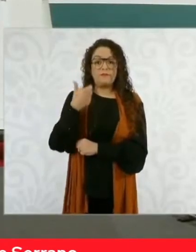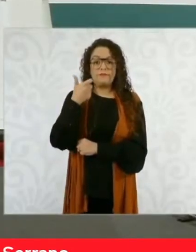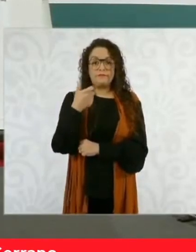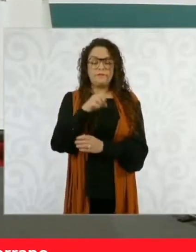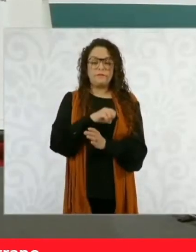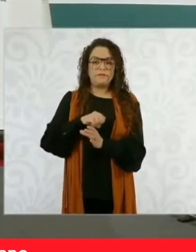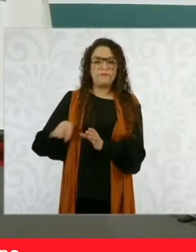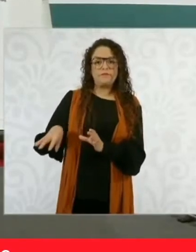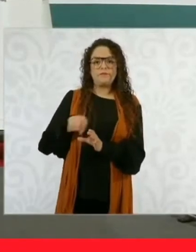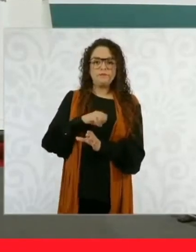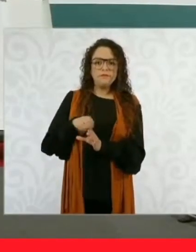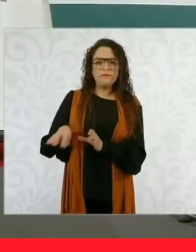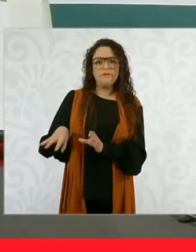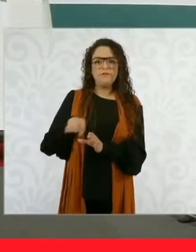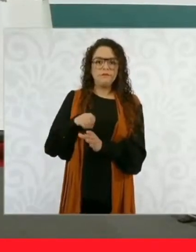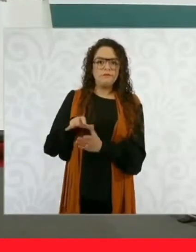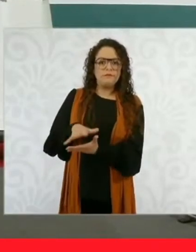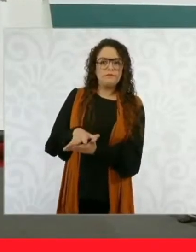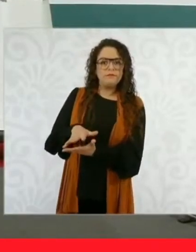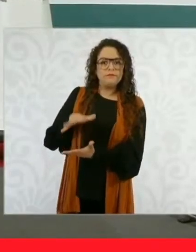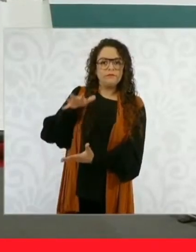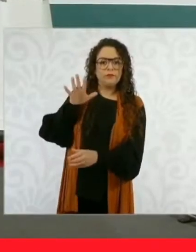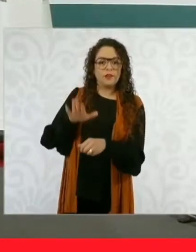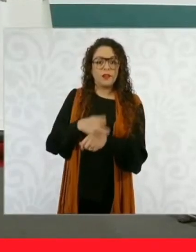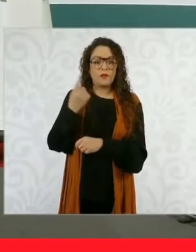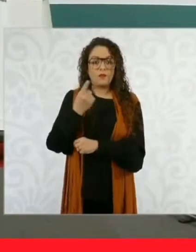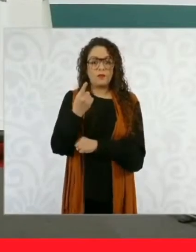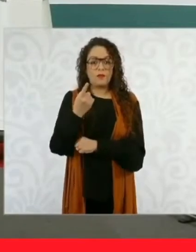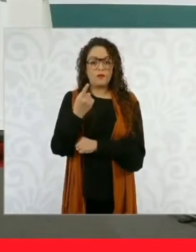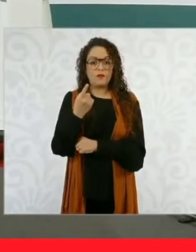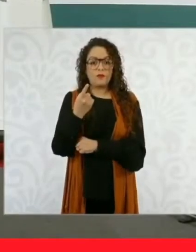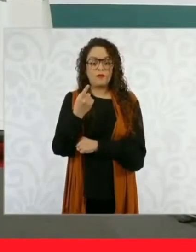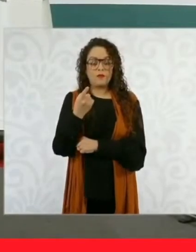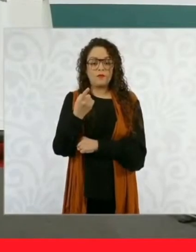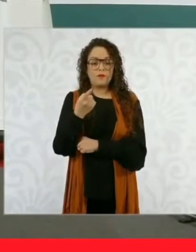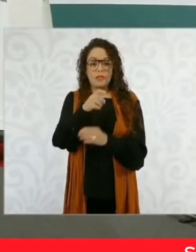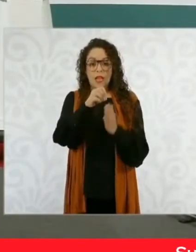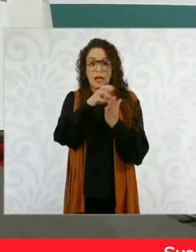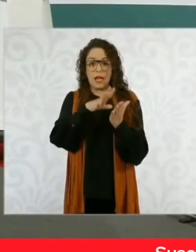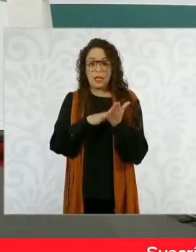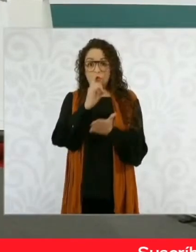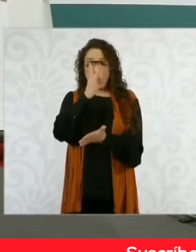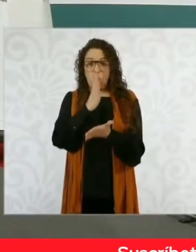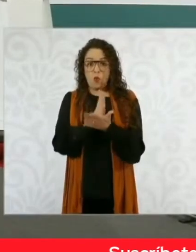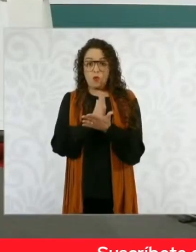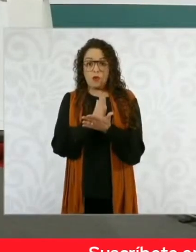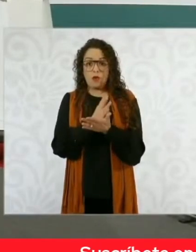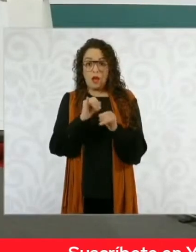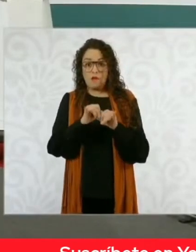que da el registro único cobra por la entrega de esta información,